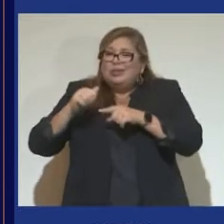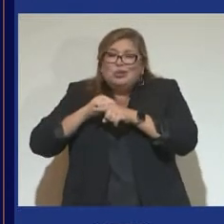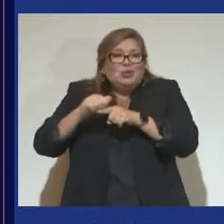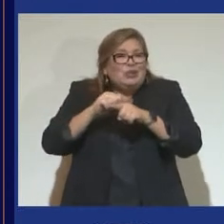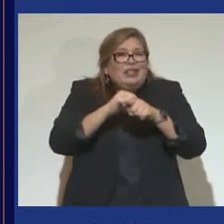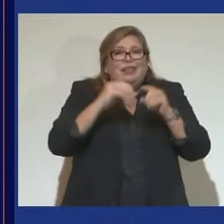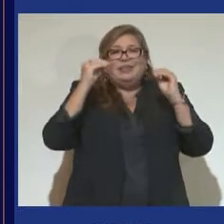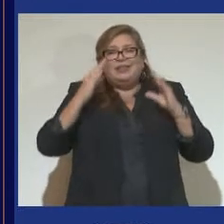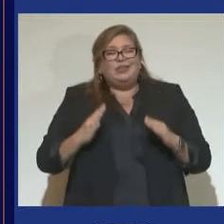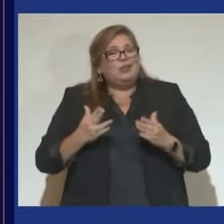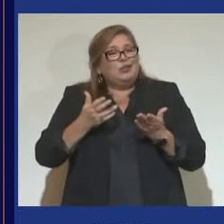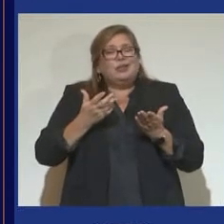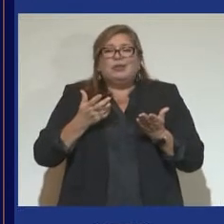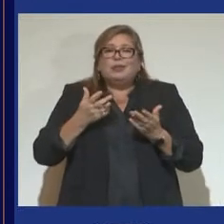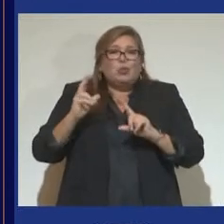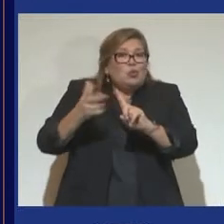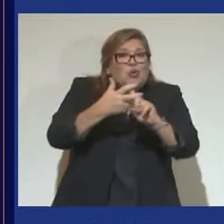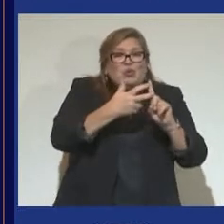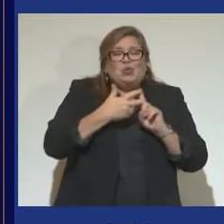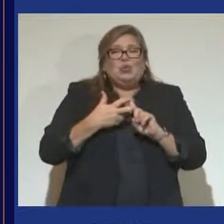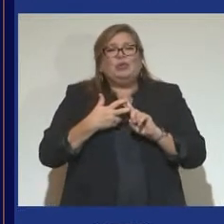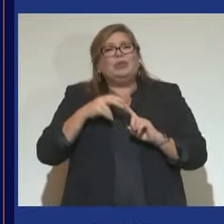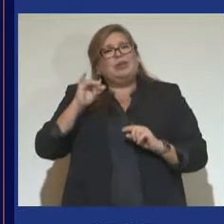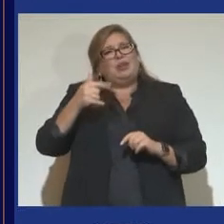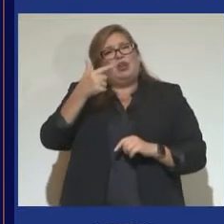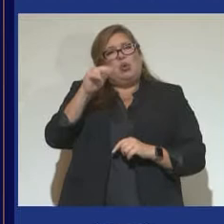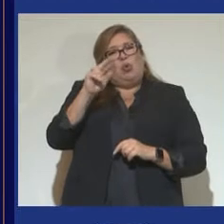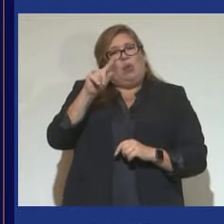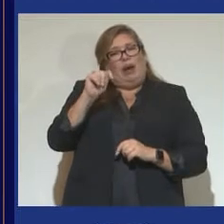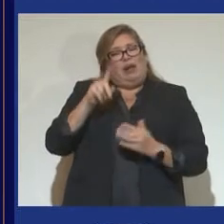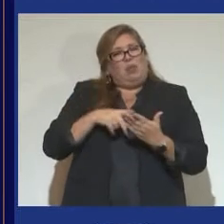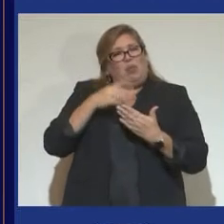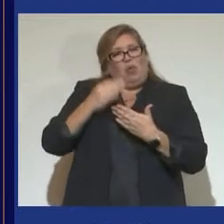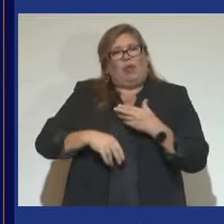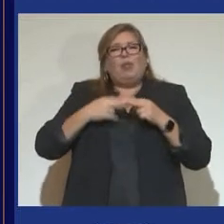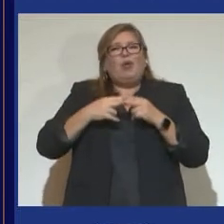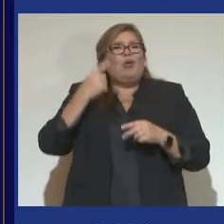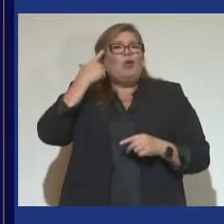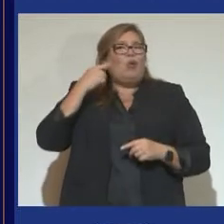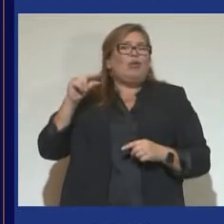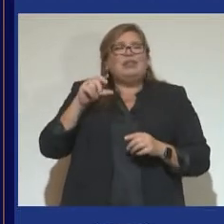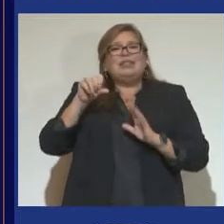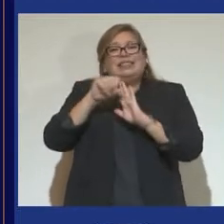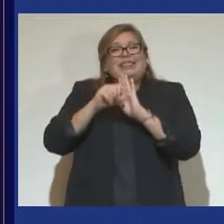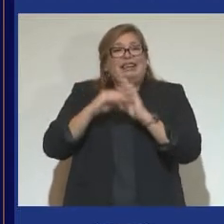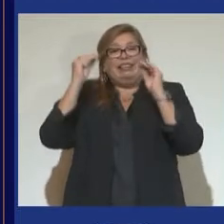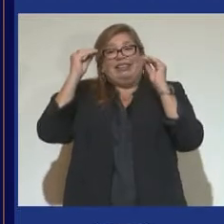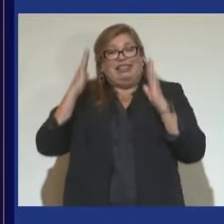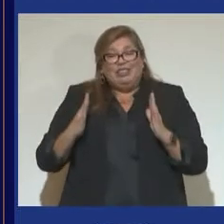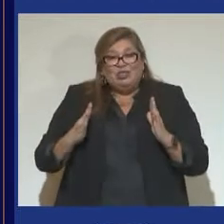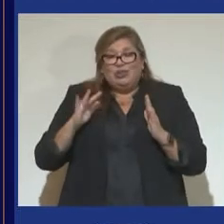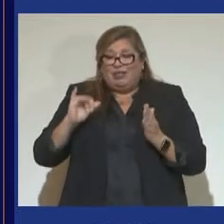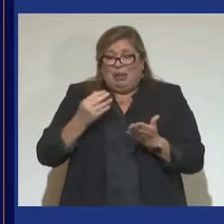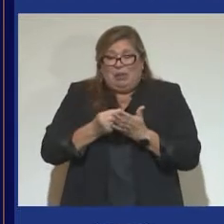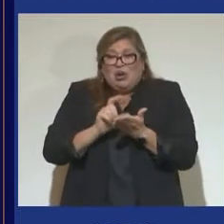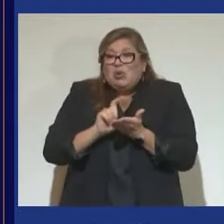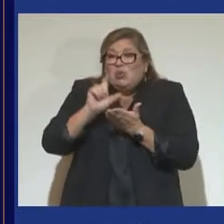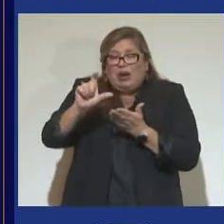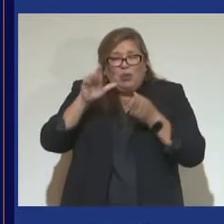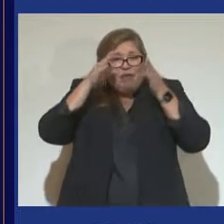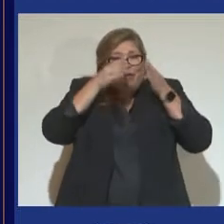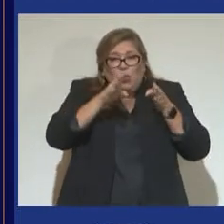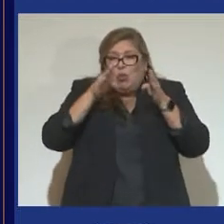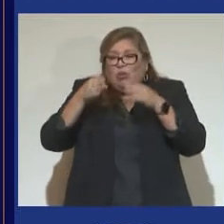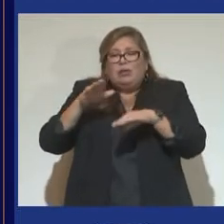entrenamiento y reclutación de los maestros en el programa de d ayuda a